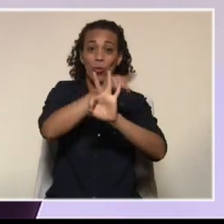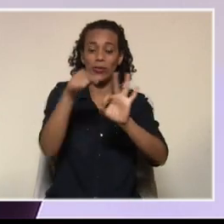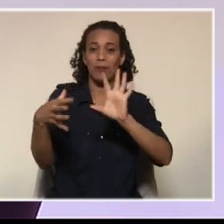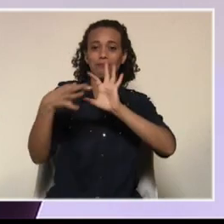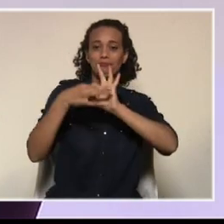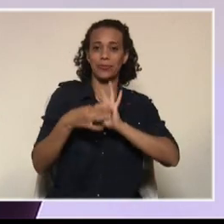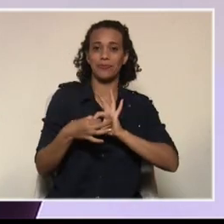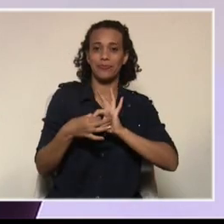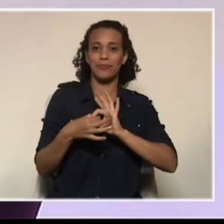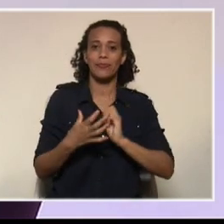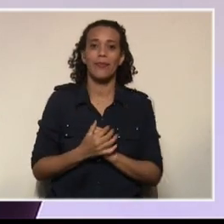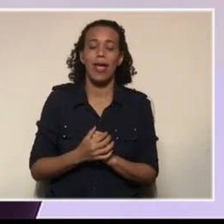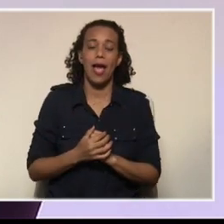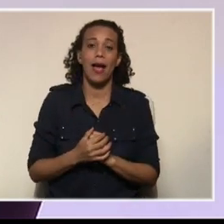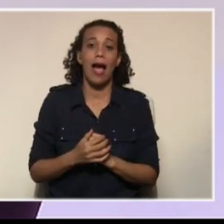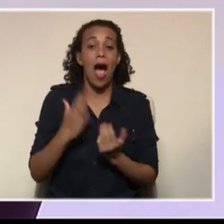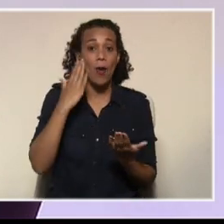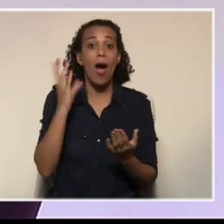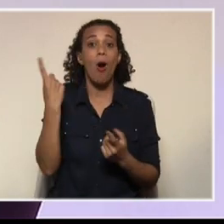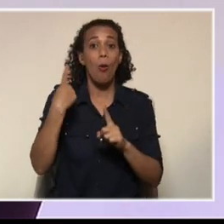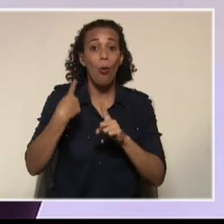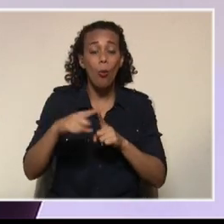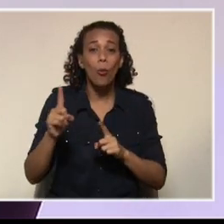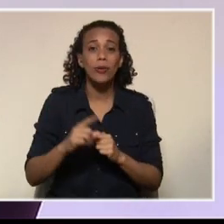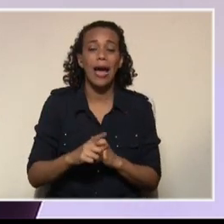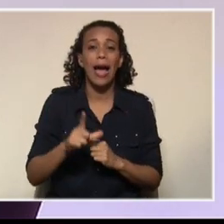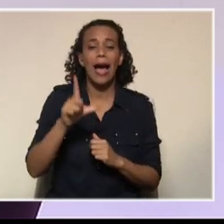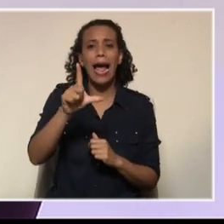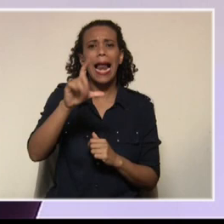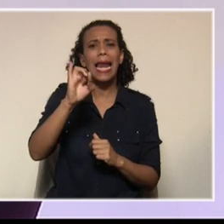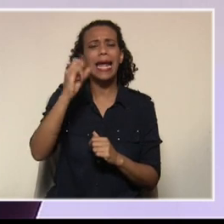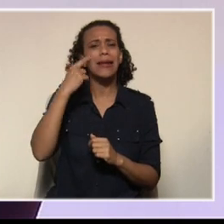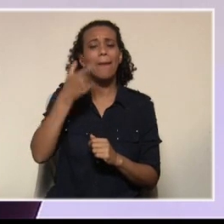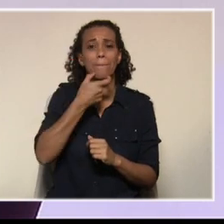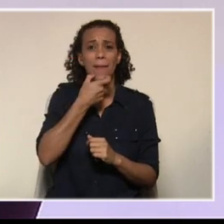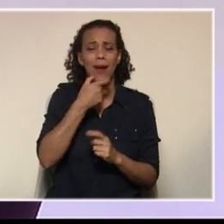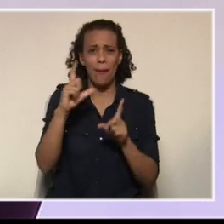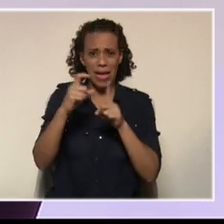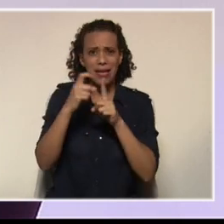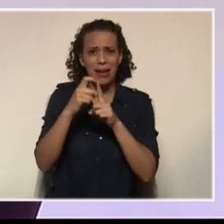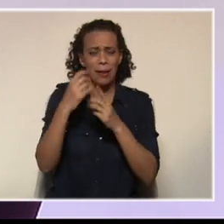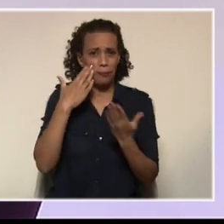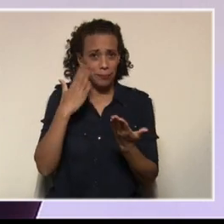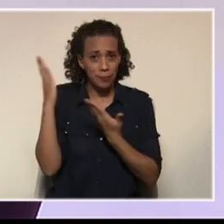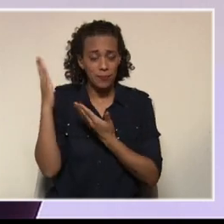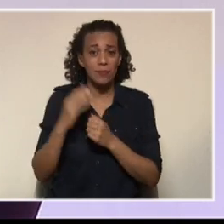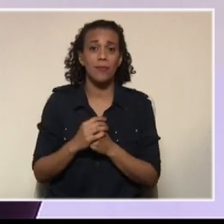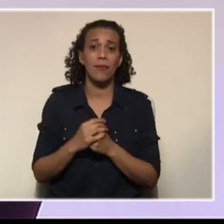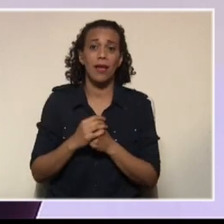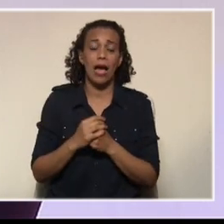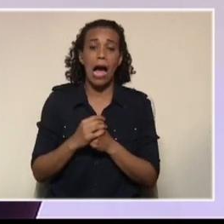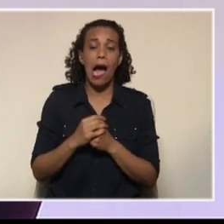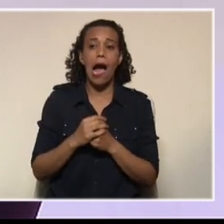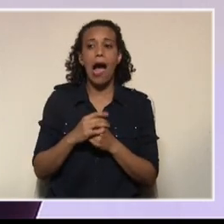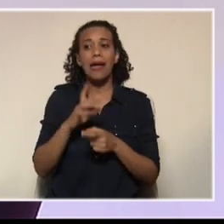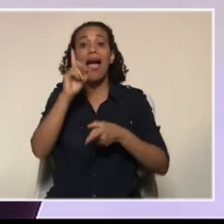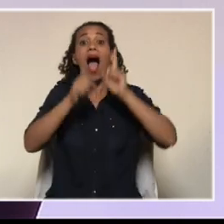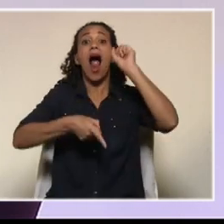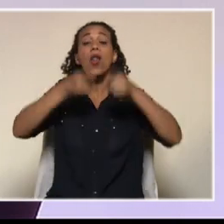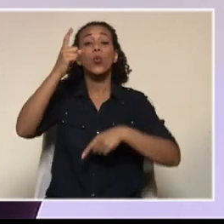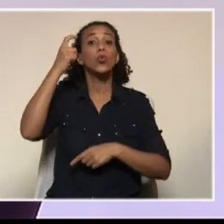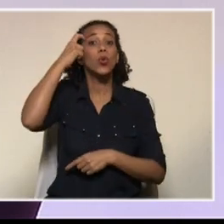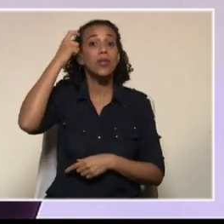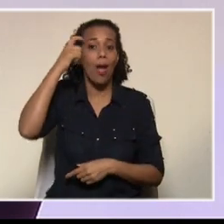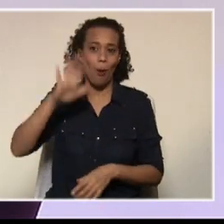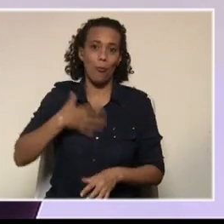vamos a lo que es el Blended Learning. ¿Y qué es el Blended Learning? El Blended Learning es un sistema semipresencial, es decir, es